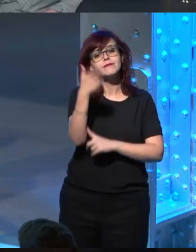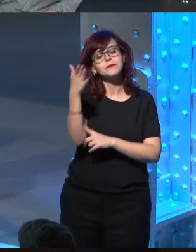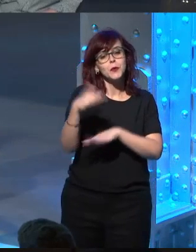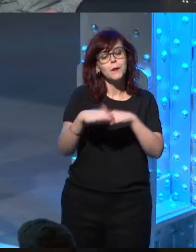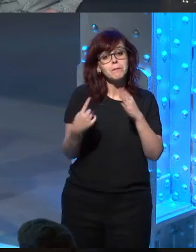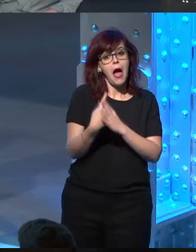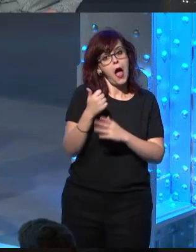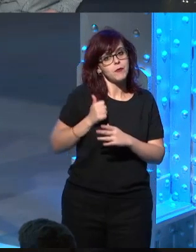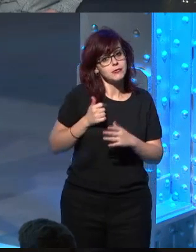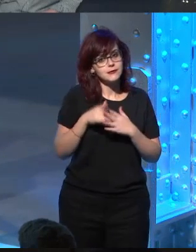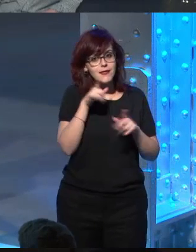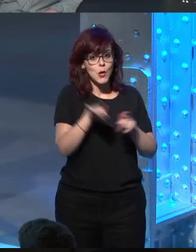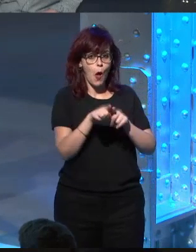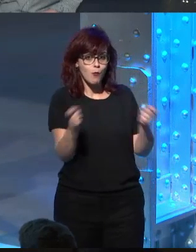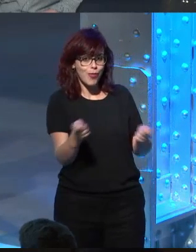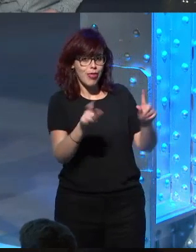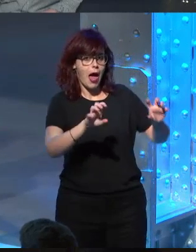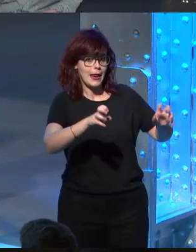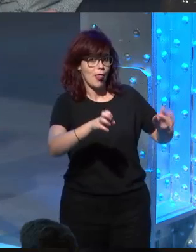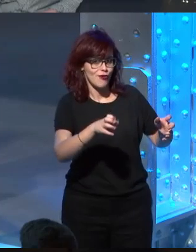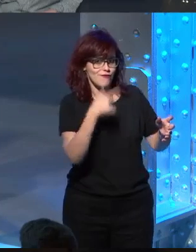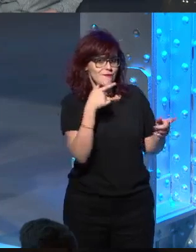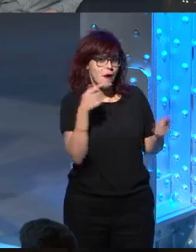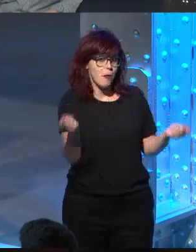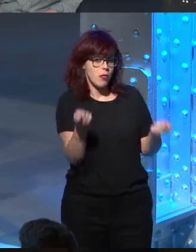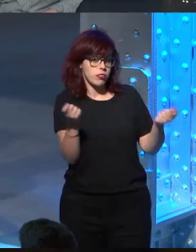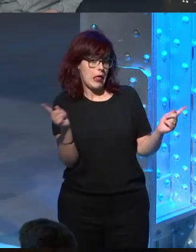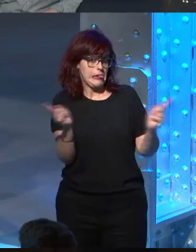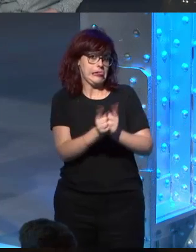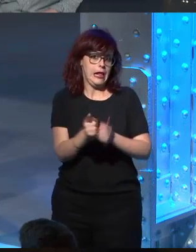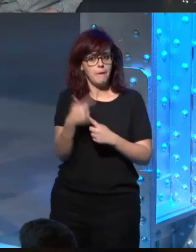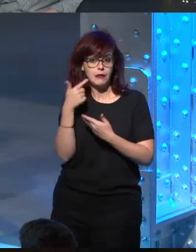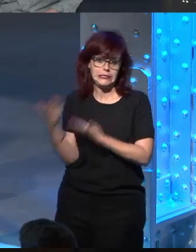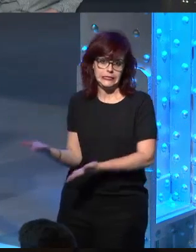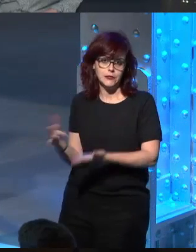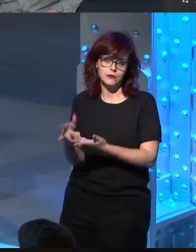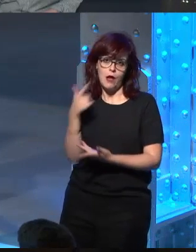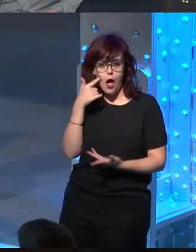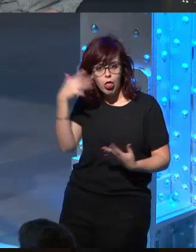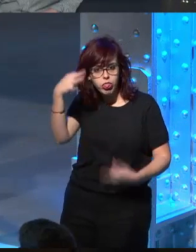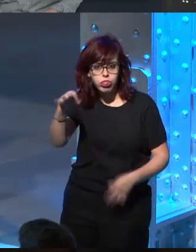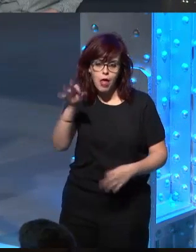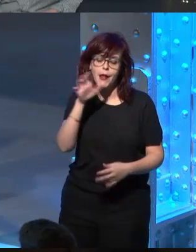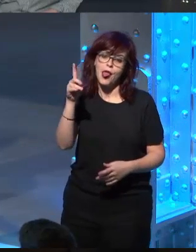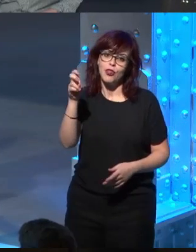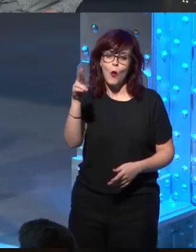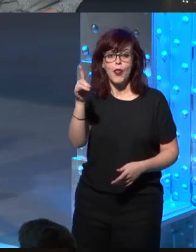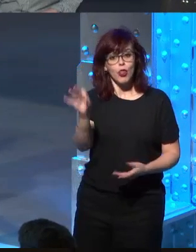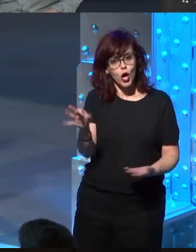hemos... No digo que aprovechéis y hagáis una cuña publicitaria de todas vuestras redes sociales, hombre, que te lo he dejado así en bandeja. No por favor, Eduardo. Sí, es